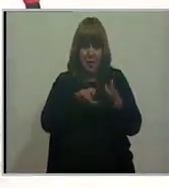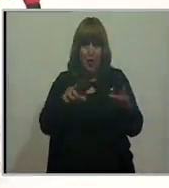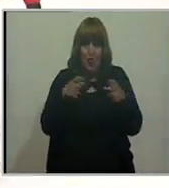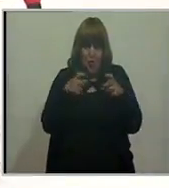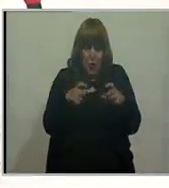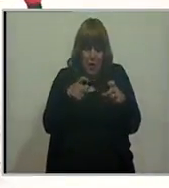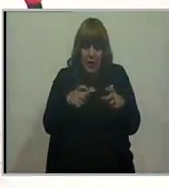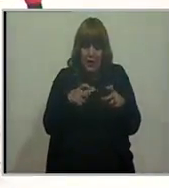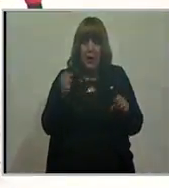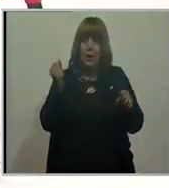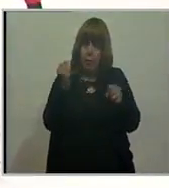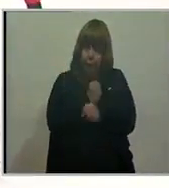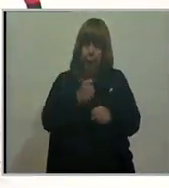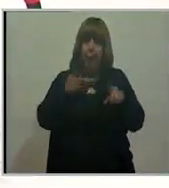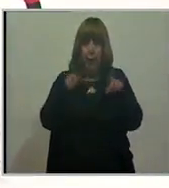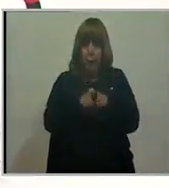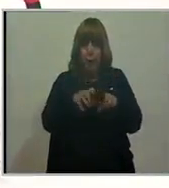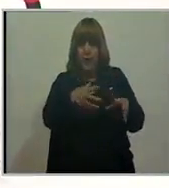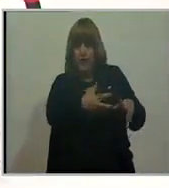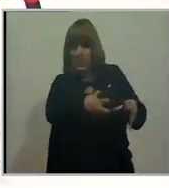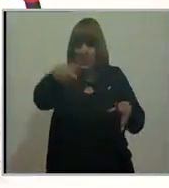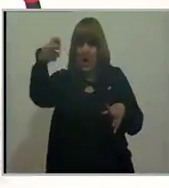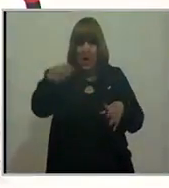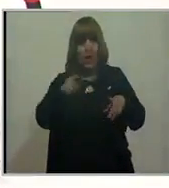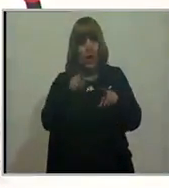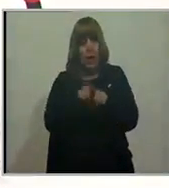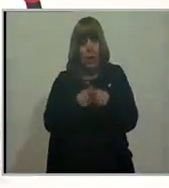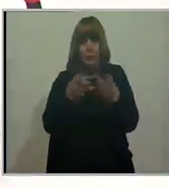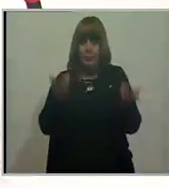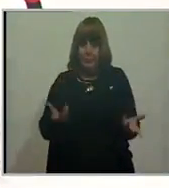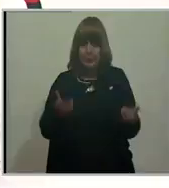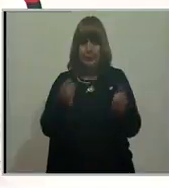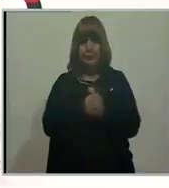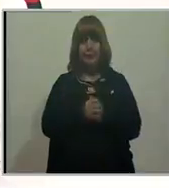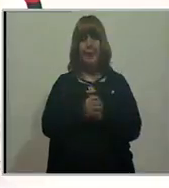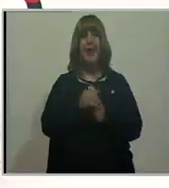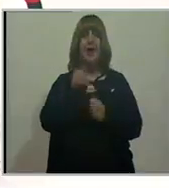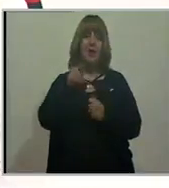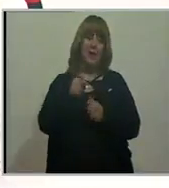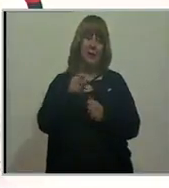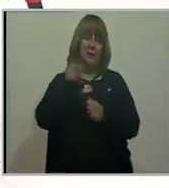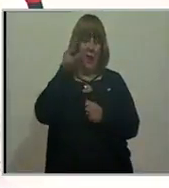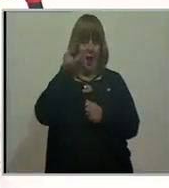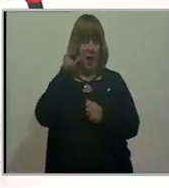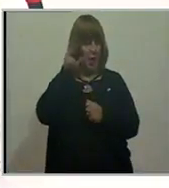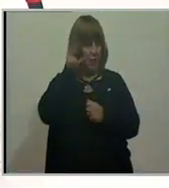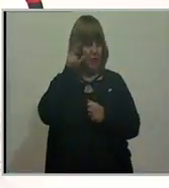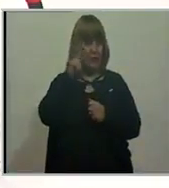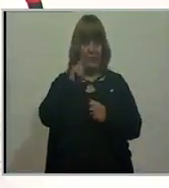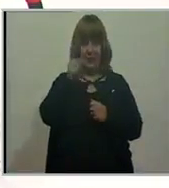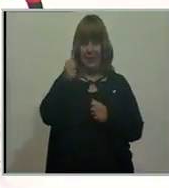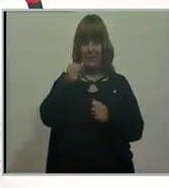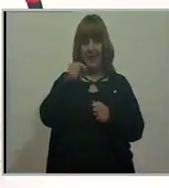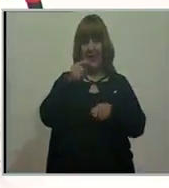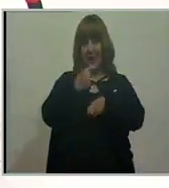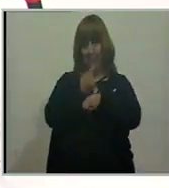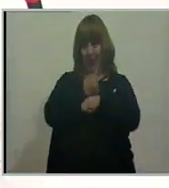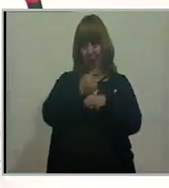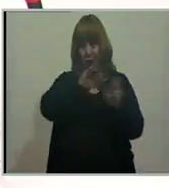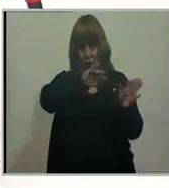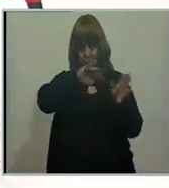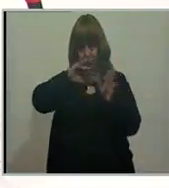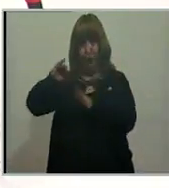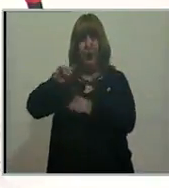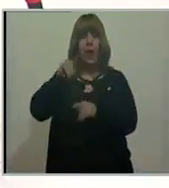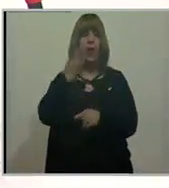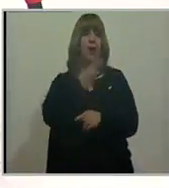de cemento. Claro. Una pena verdaderamente. 8:26, vamos a cambiar de tema y nos vamos a meter de lleno con la situación del Fondo Monetario